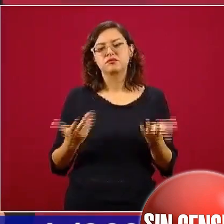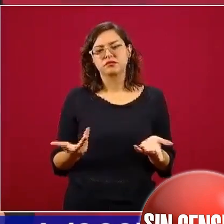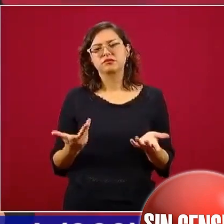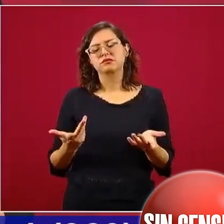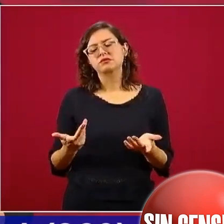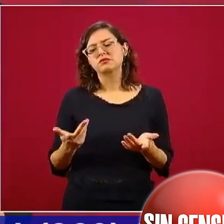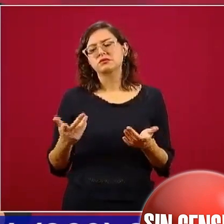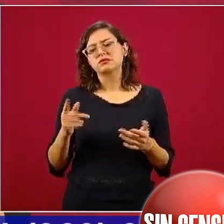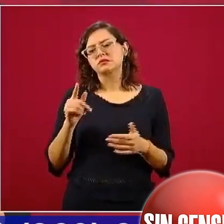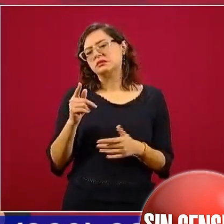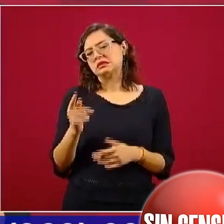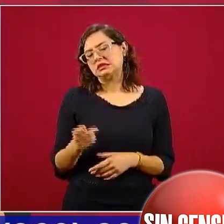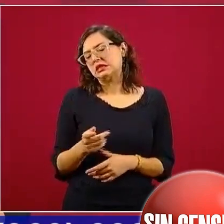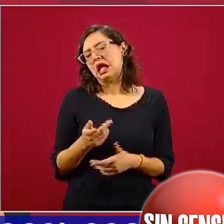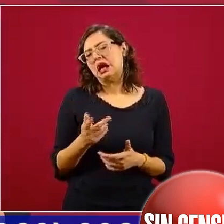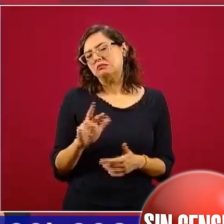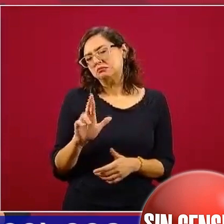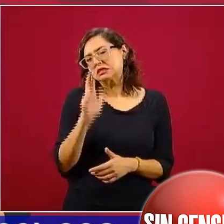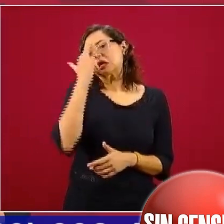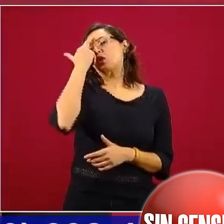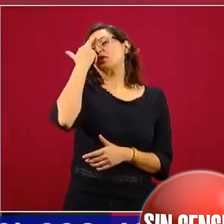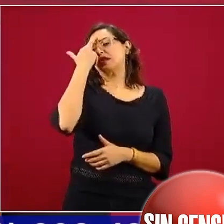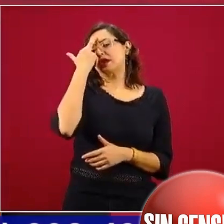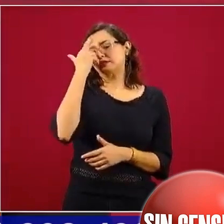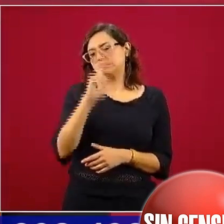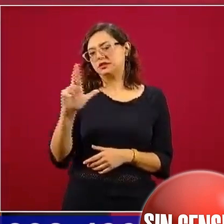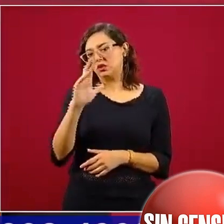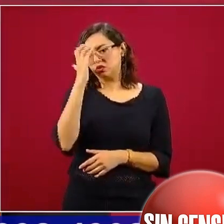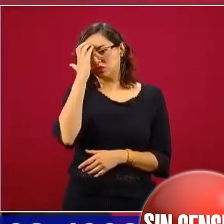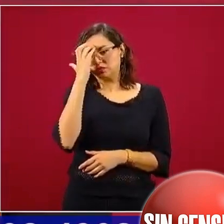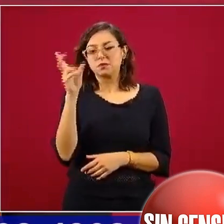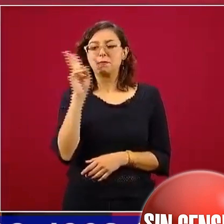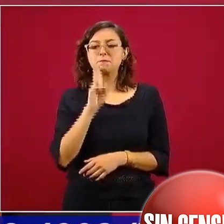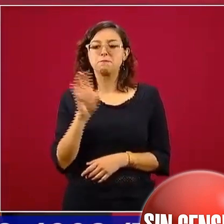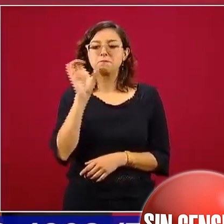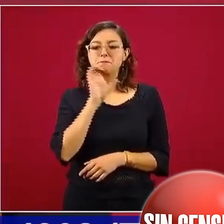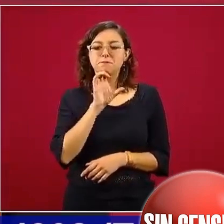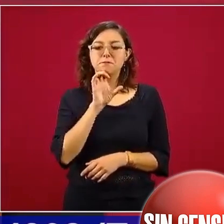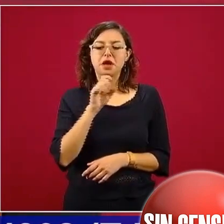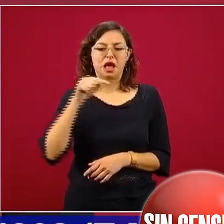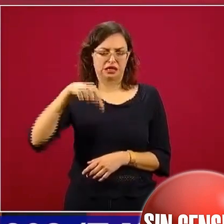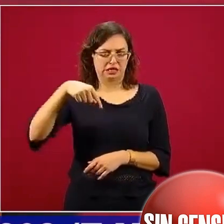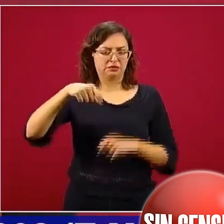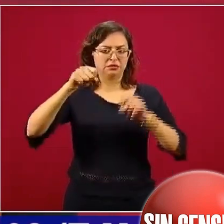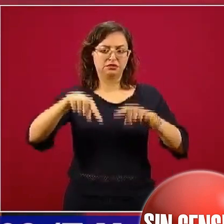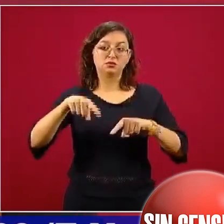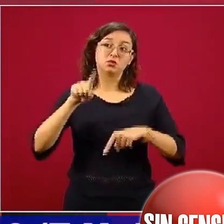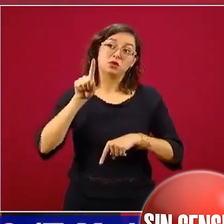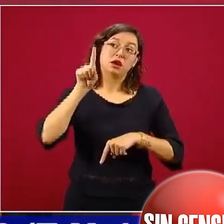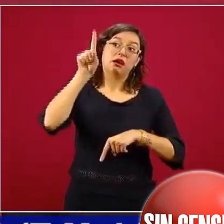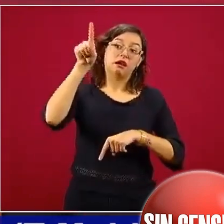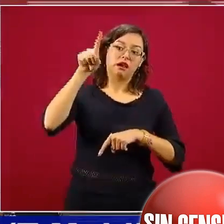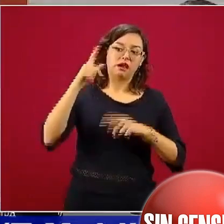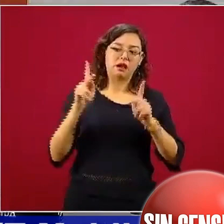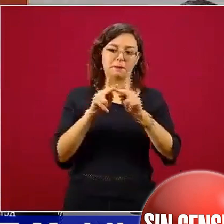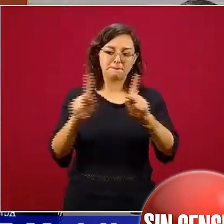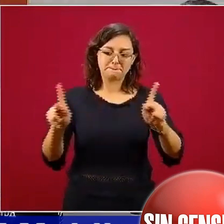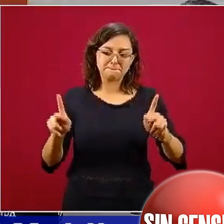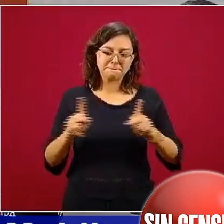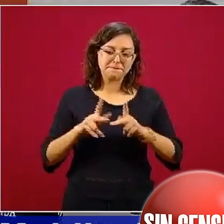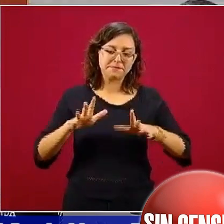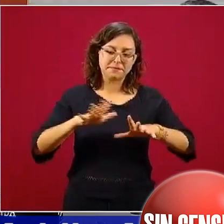para recordar a Venustiano Carranza. Aquí en el patio central del Palacio,